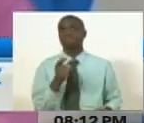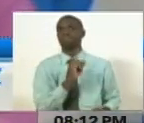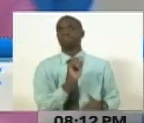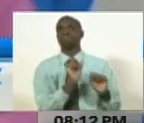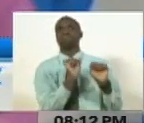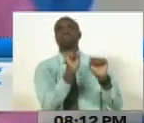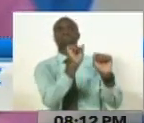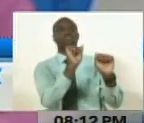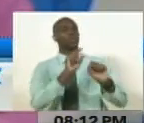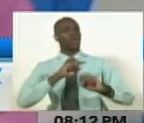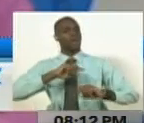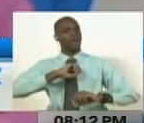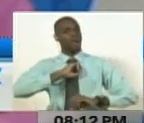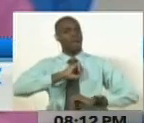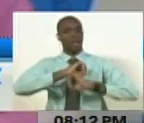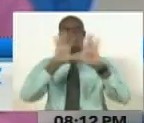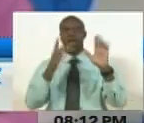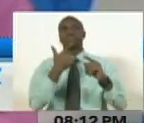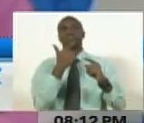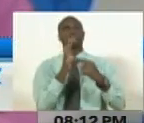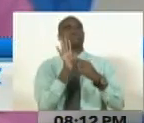claro,